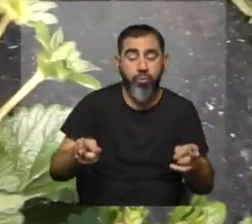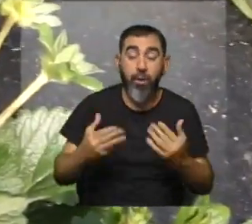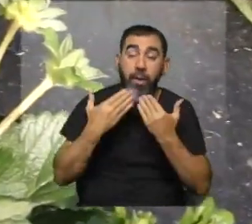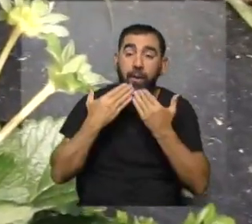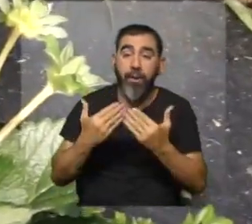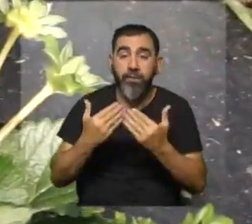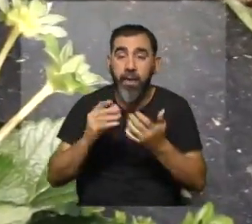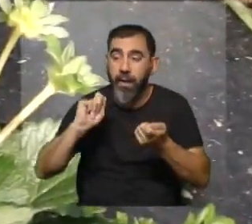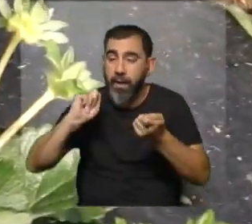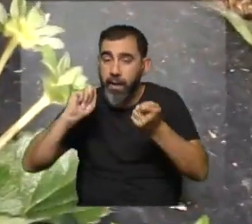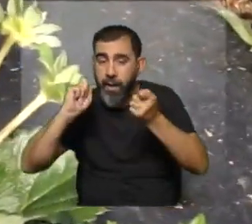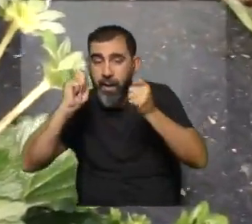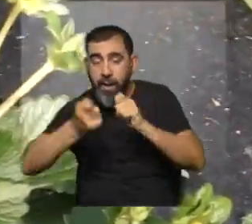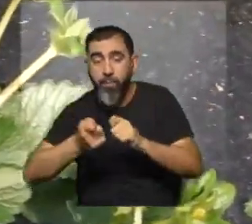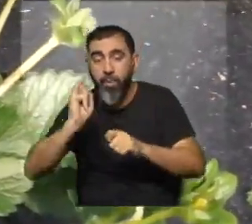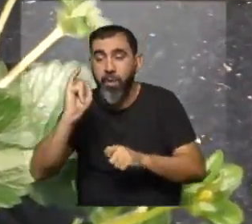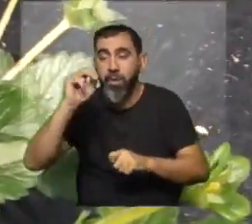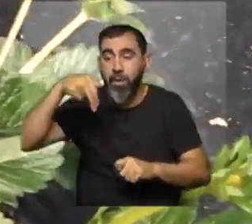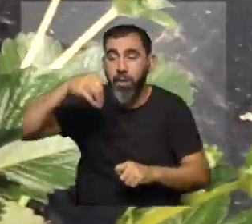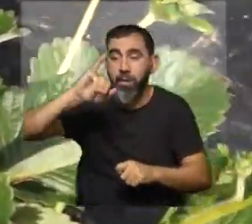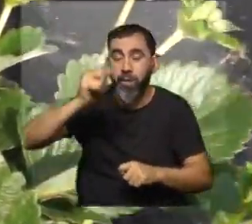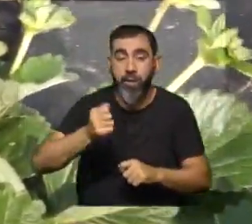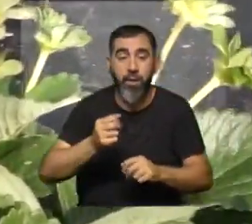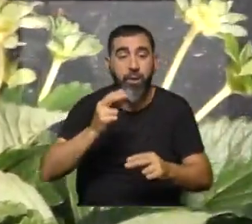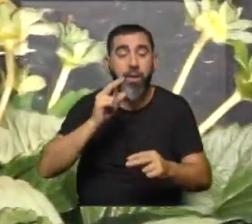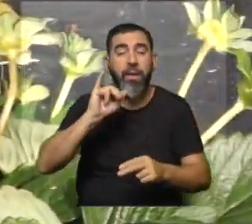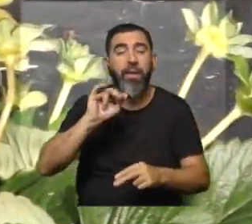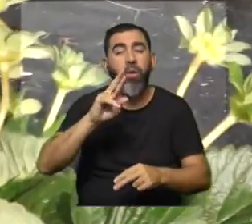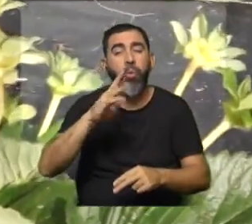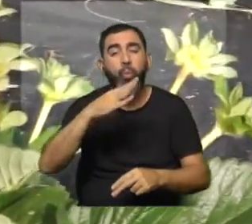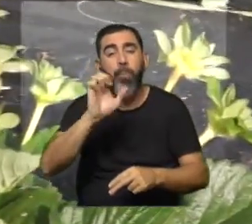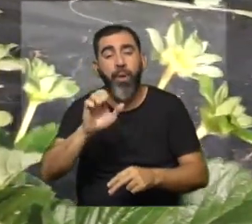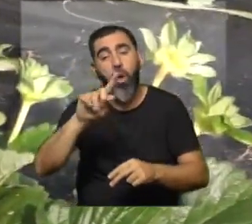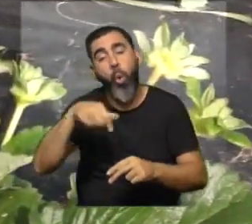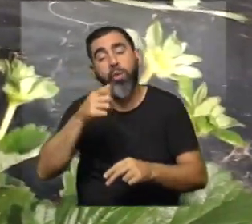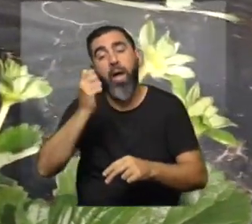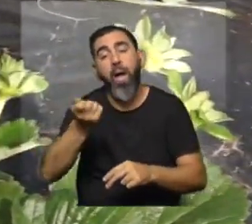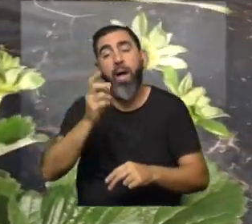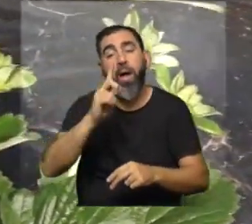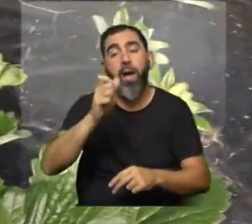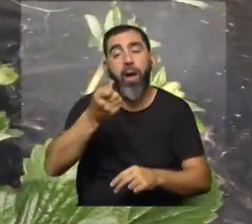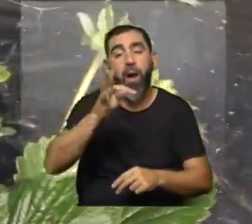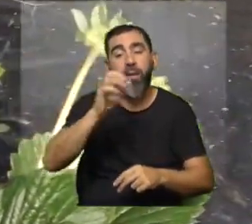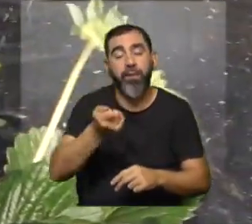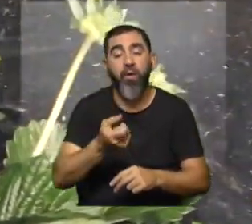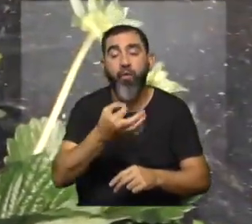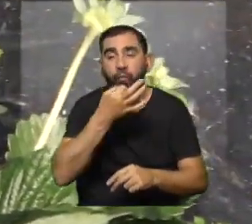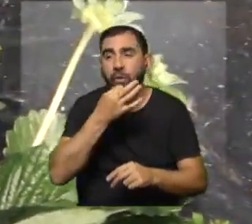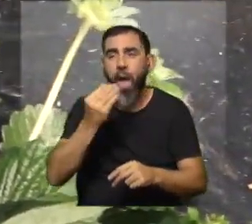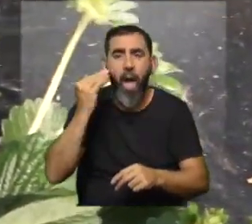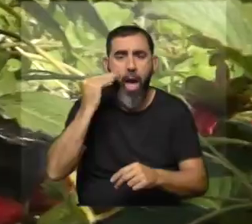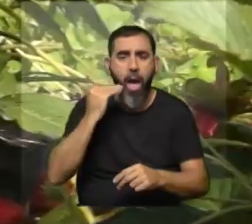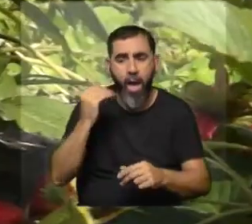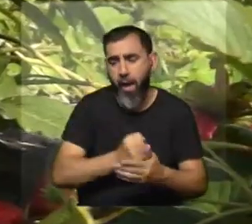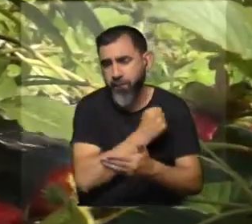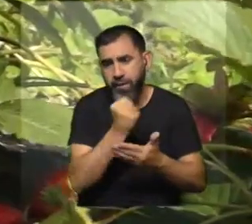las nuevas variedades de Inia, que actualmente son Inia Irupé, Inia Ágata, podemos tener frutilla ya desde abril.